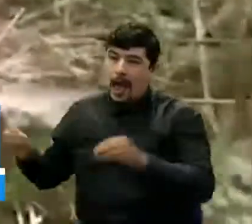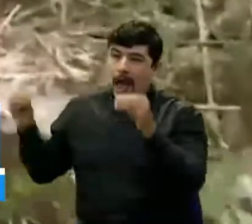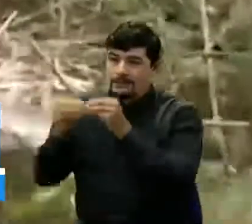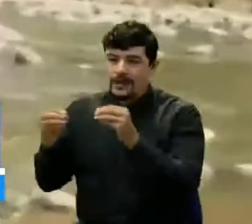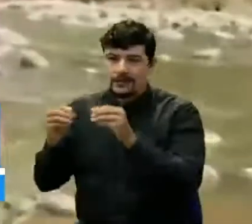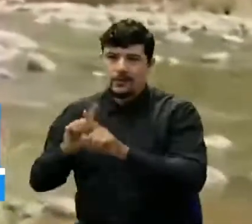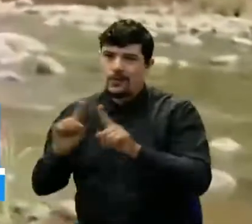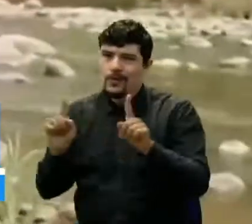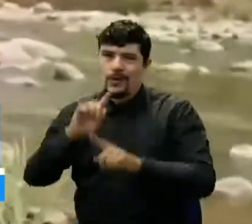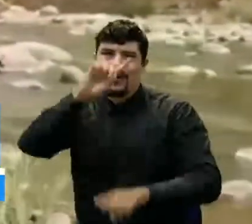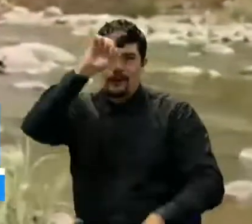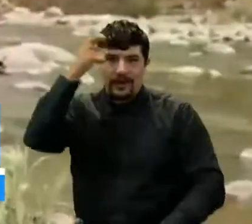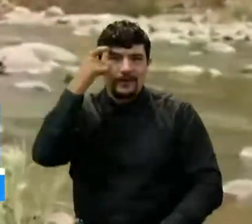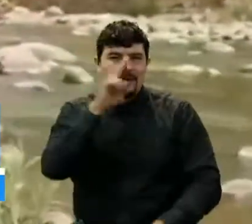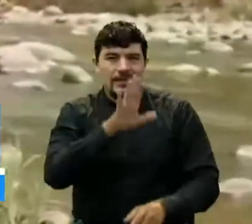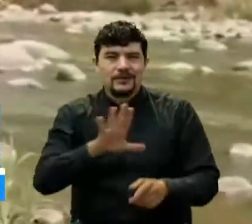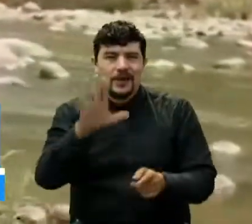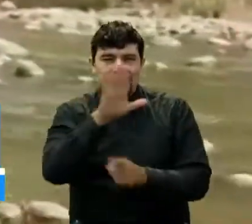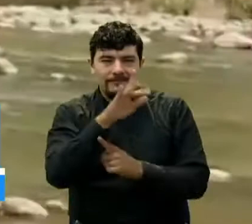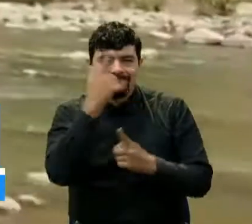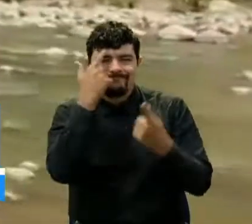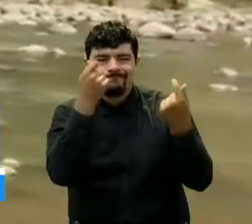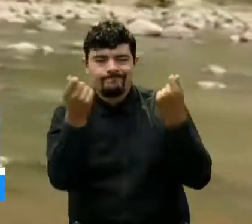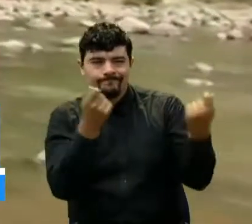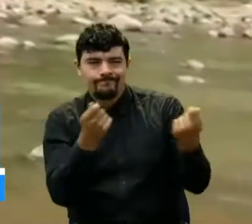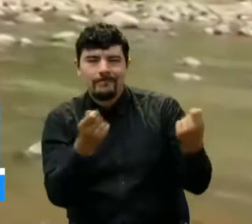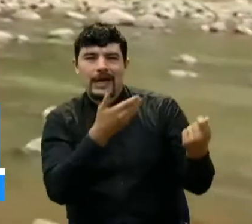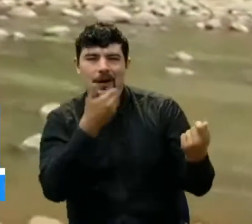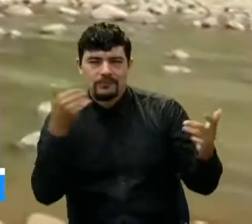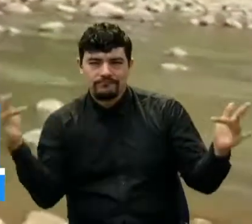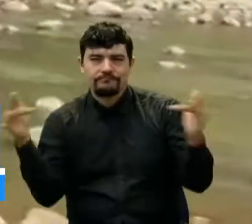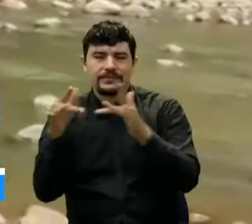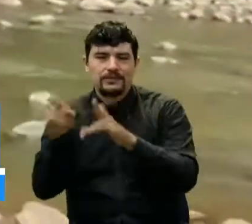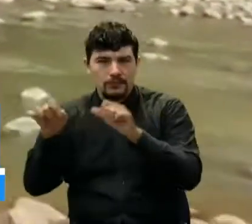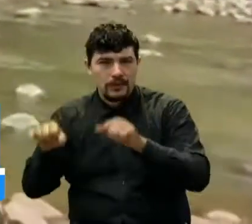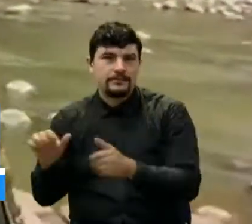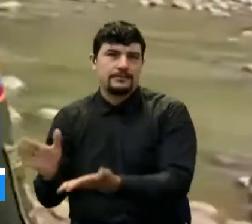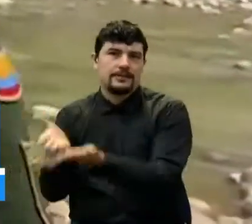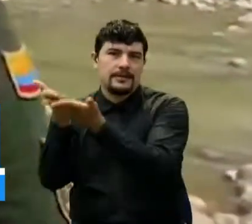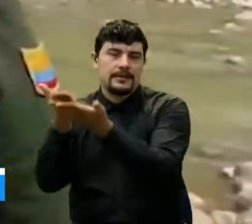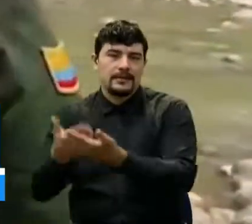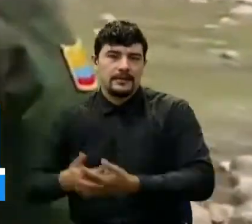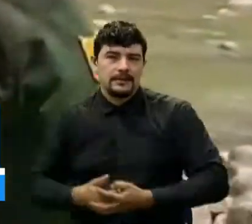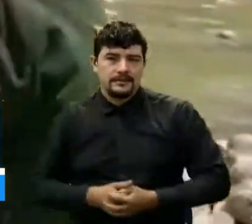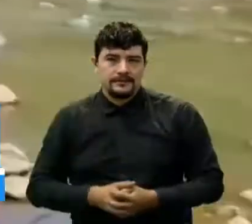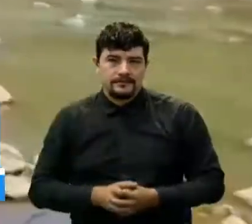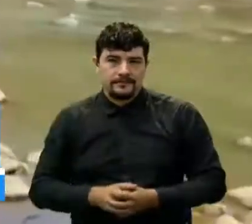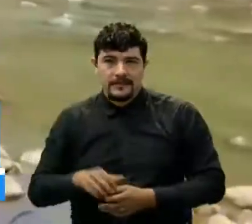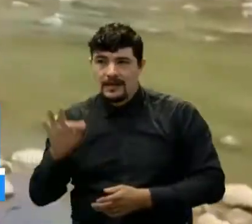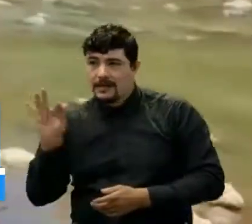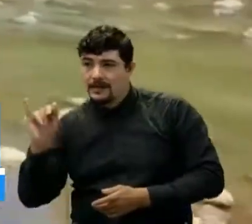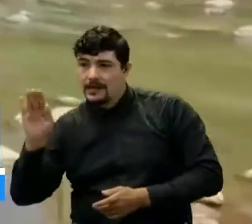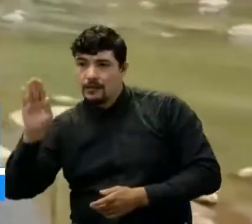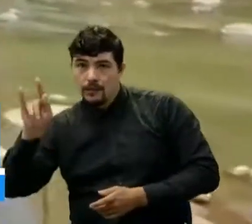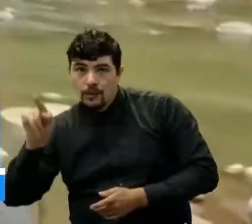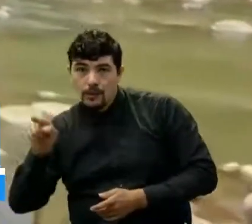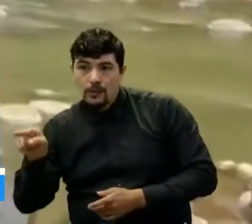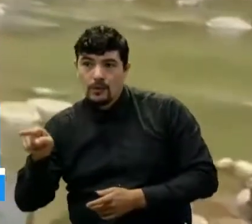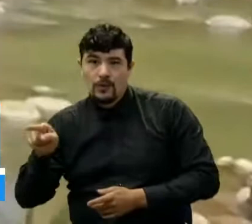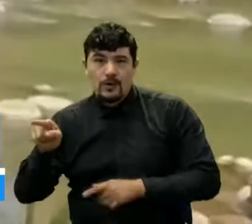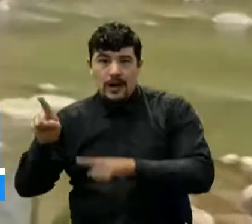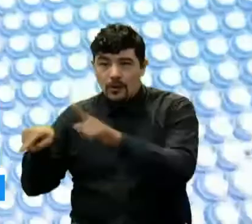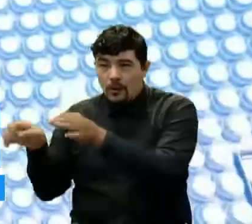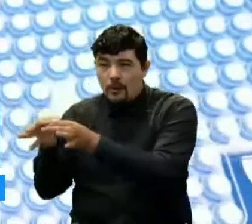más allá y advierten que 17 veredas de los municipios de Cúcuta, Tibú y Puerto Santander se encuentran en alto riesgo de sufrir violaciones a los